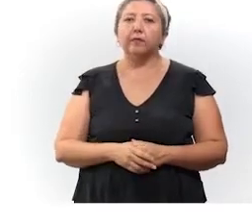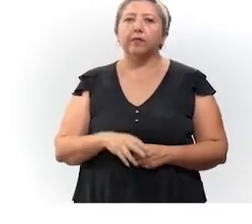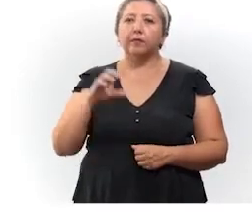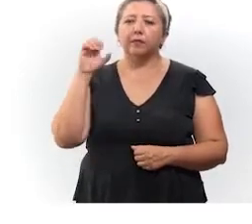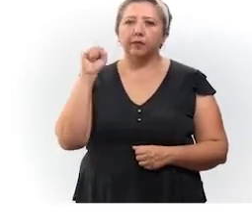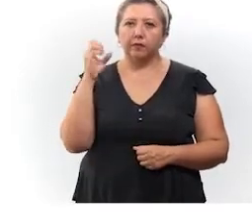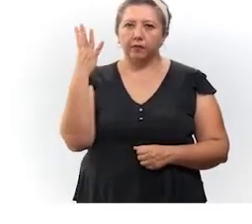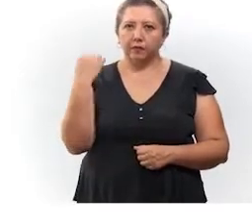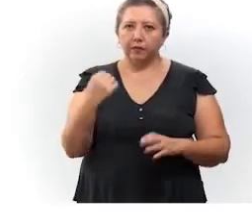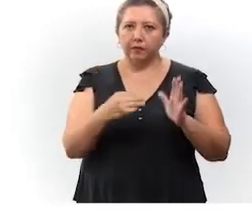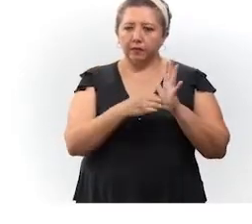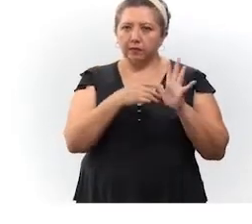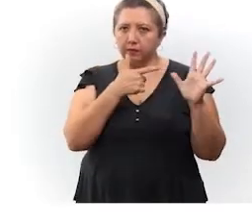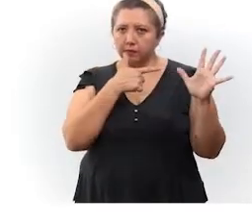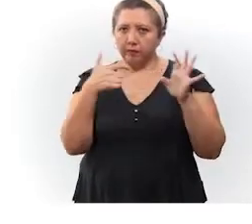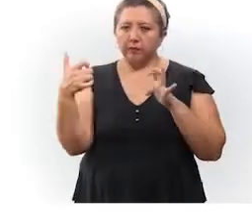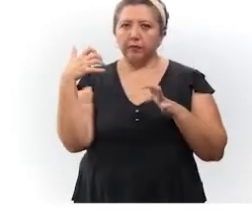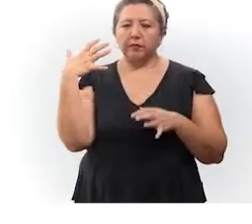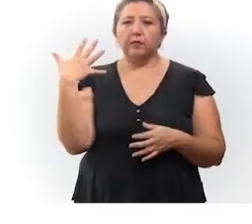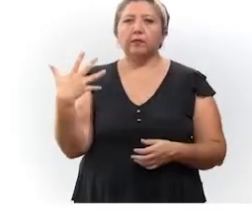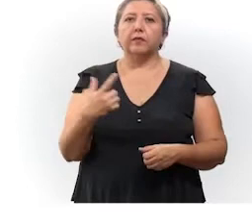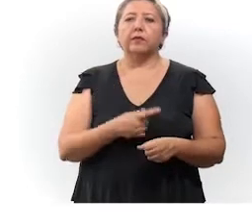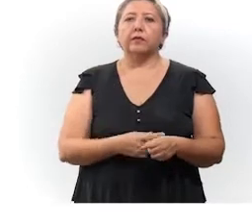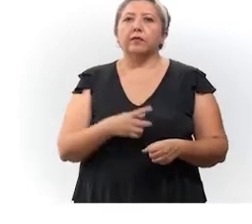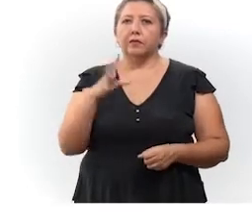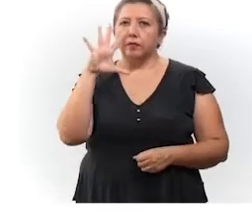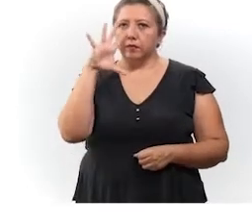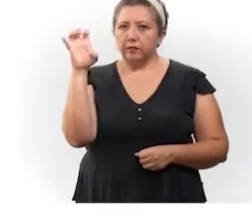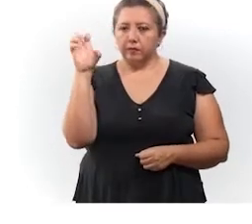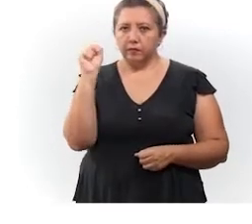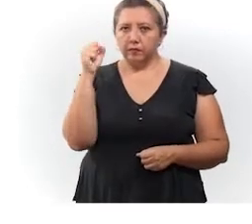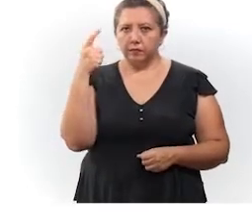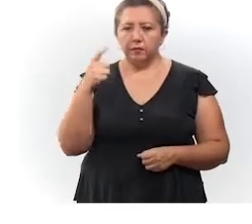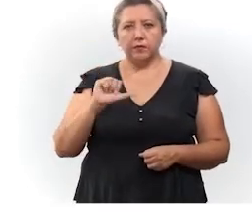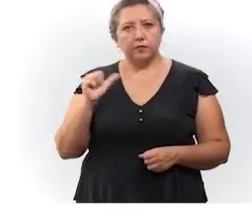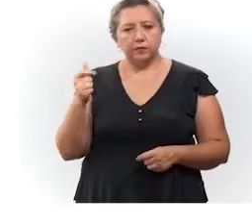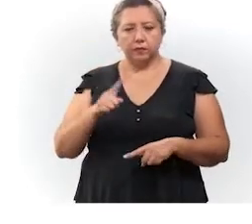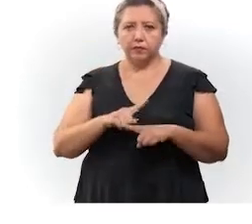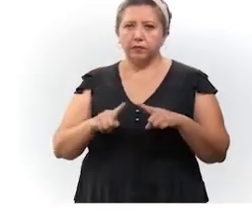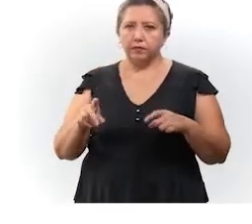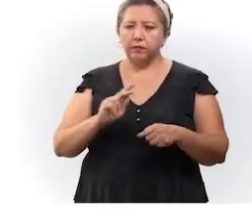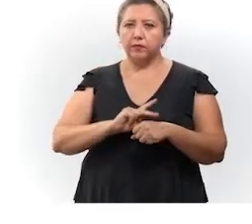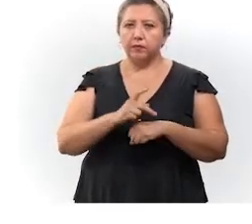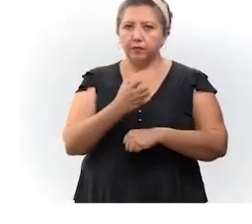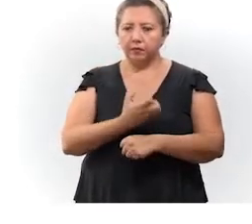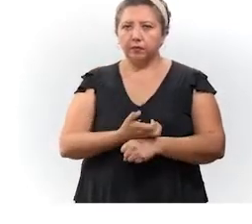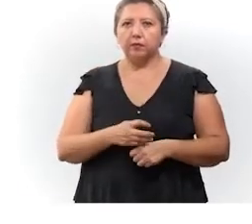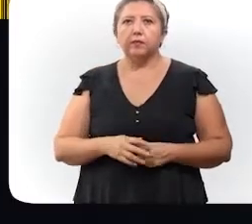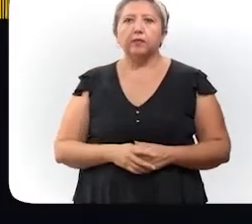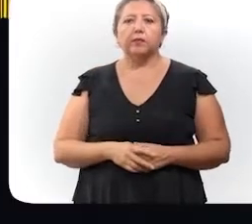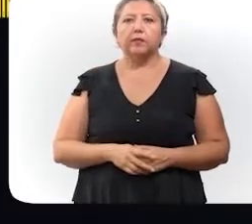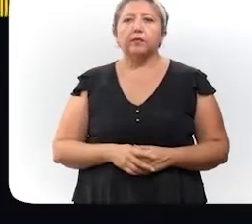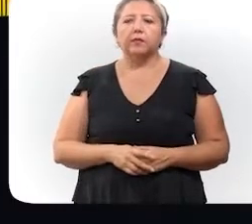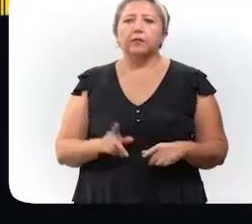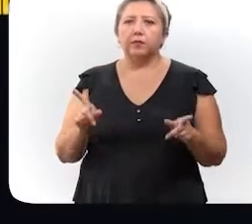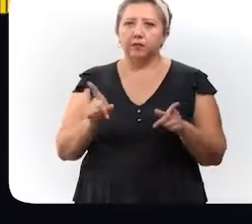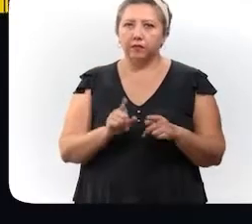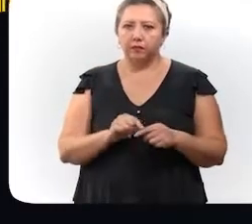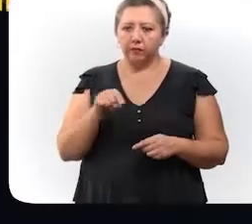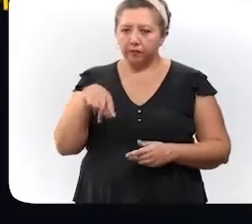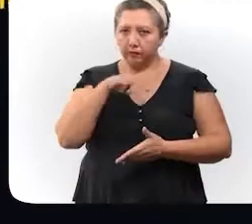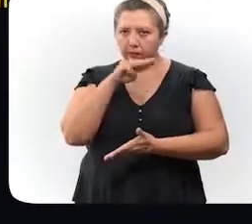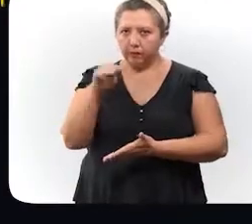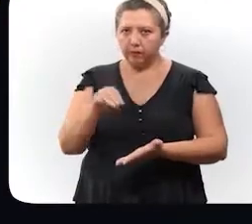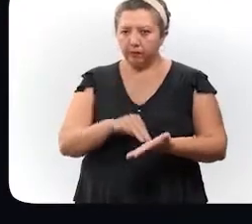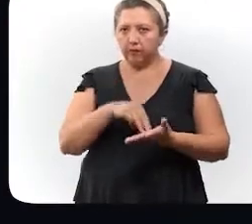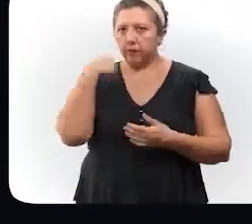los 69.705 casos positivos, 567 son de otro país u otro estado. Específicamente en